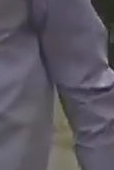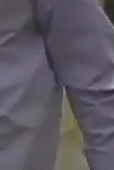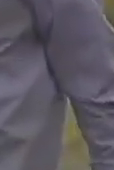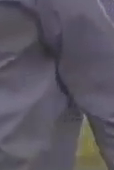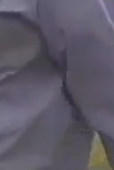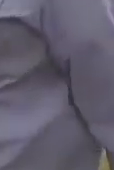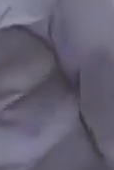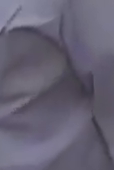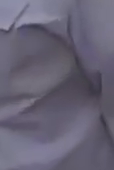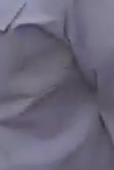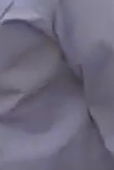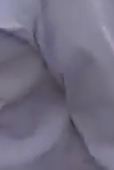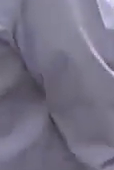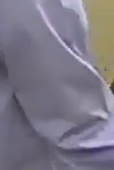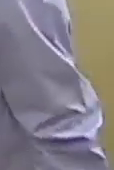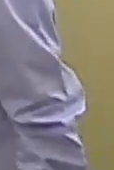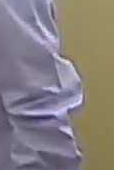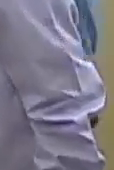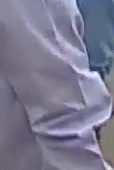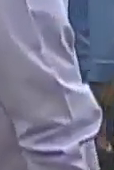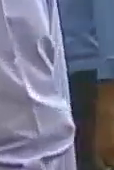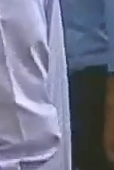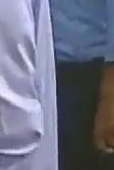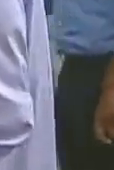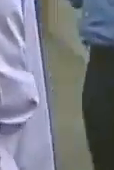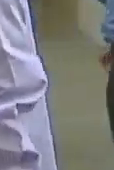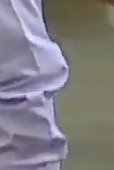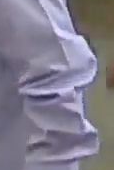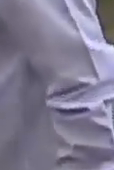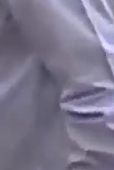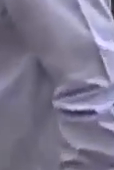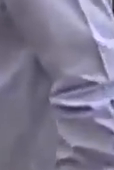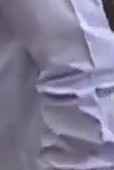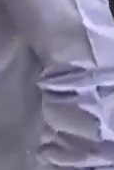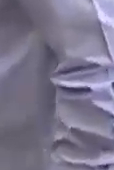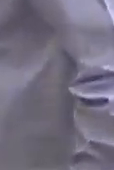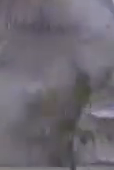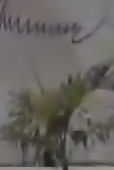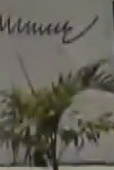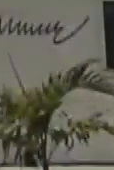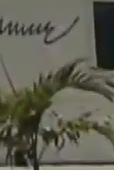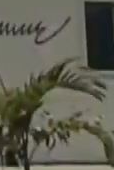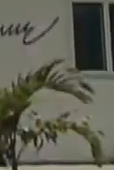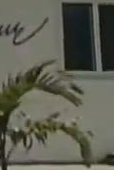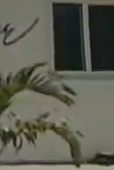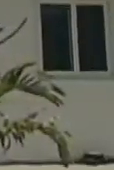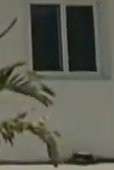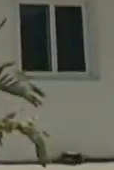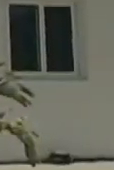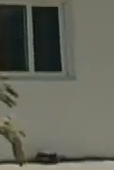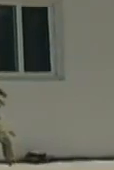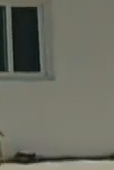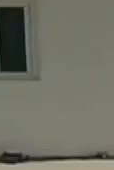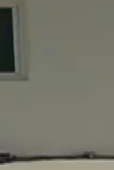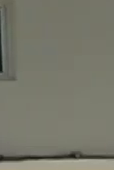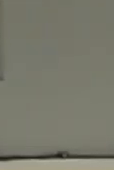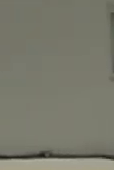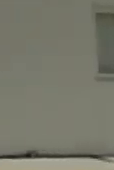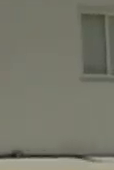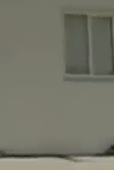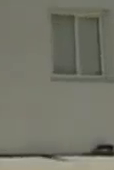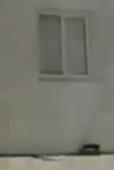ministro Ildemaro Villarroel. Llega en este momento, es recibido por las familias, por los niños, como es